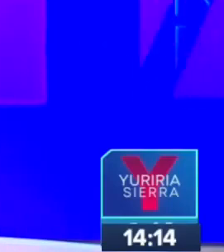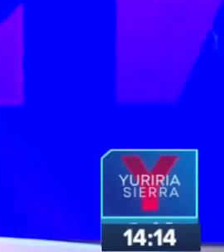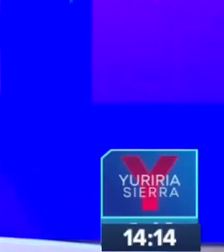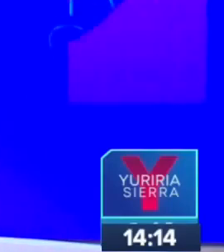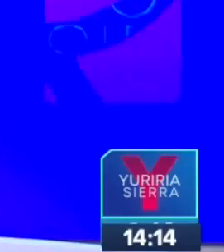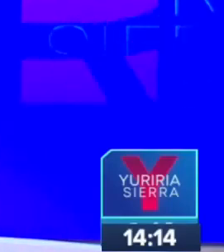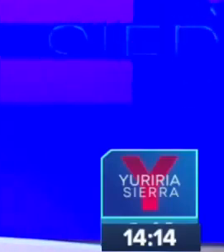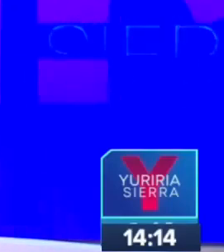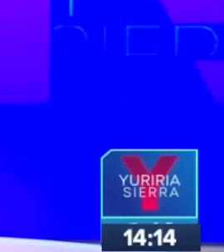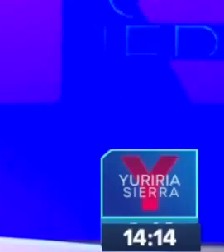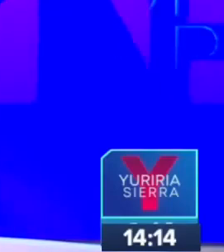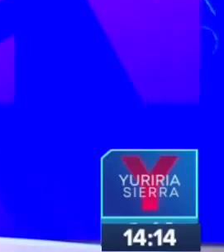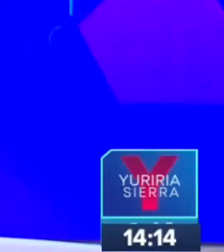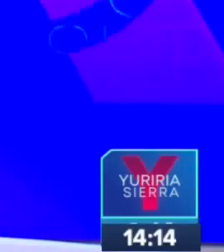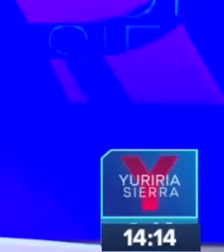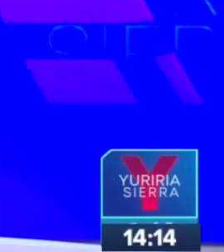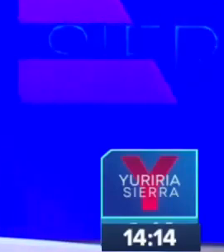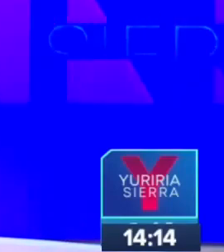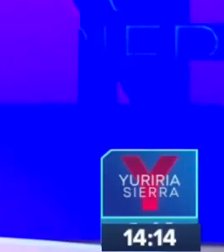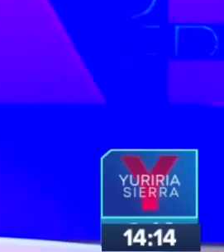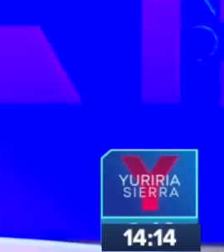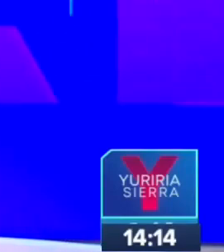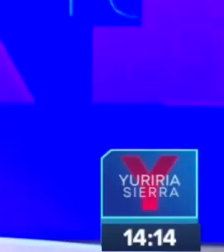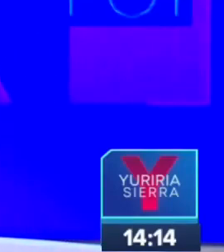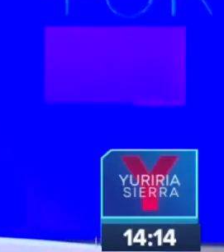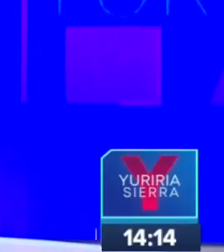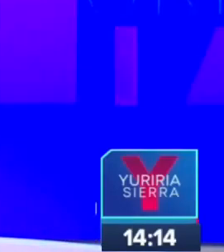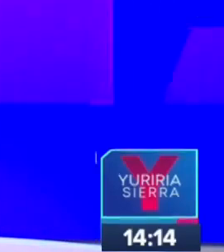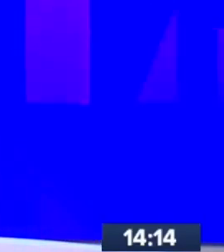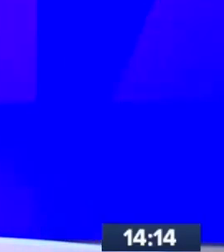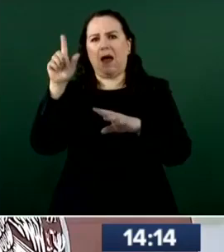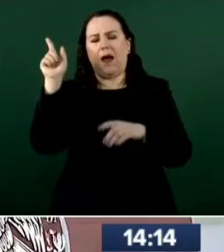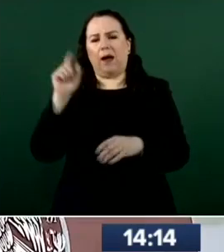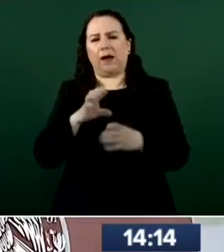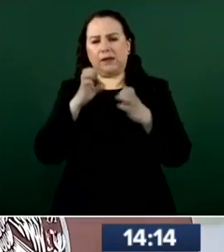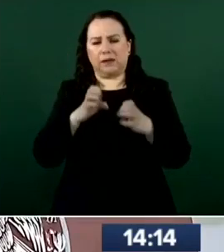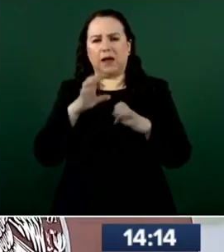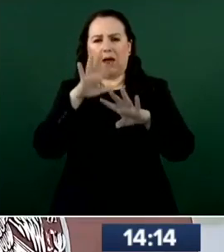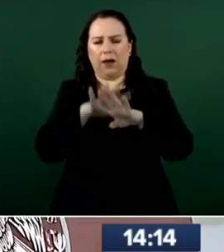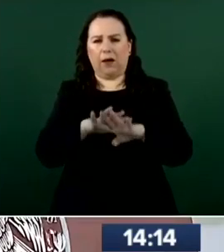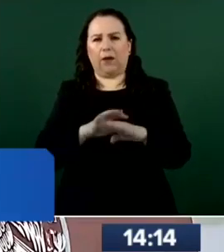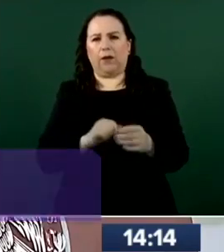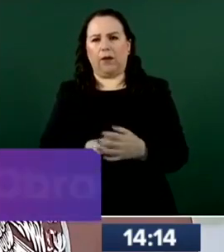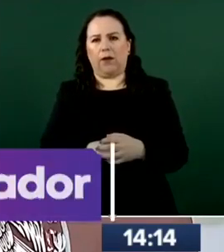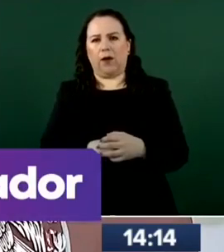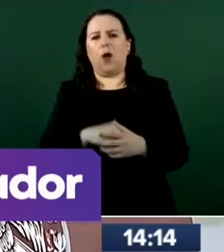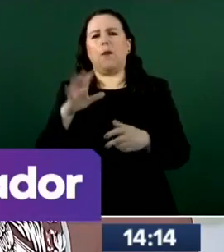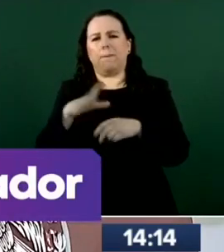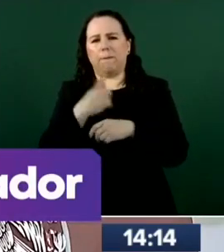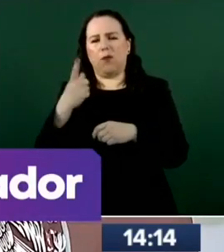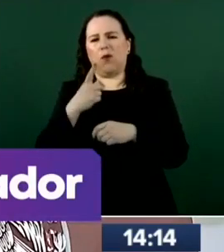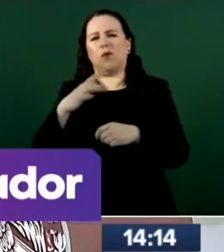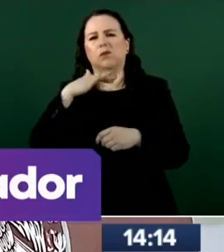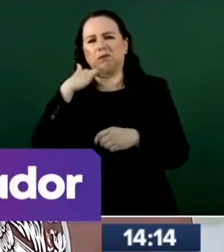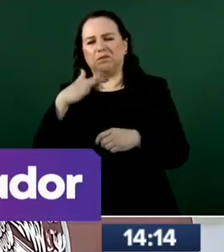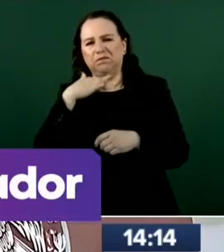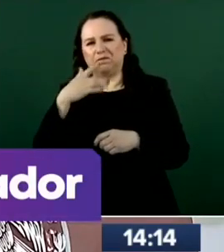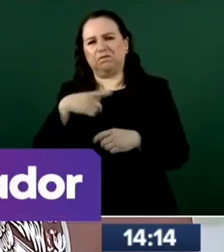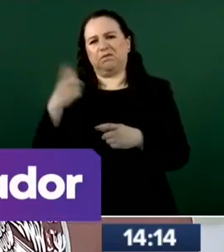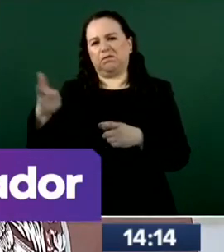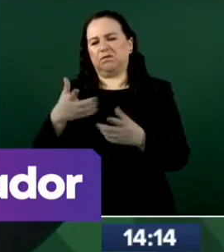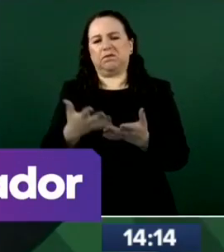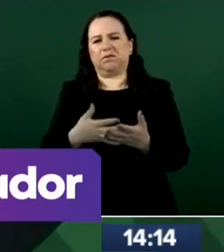y el expresidente vicente fox que está contagiado el coronavirus agradeció el mensaje que le mandó lópez obrador tras